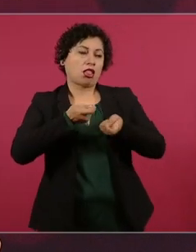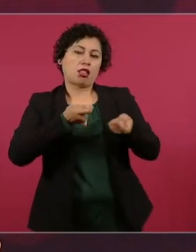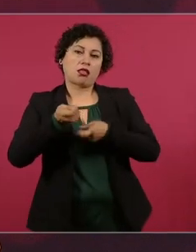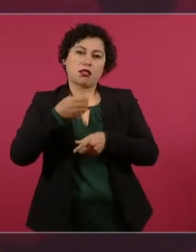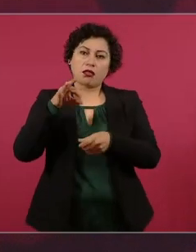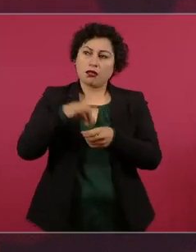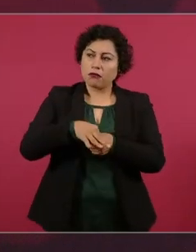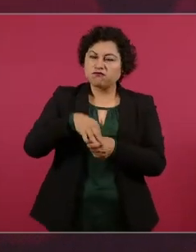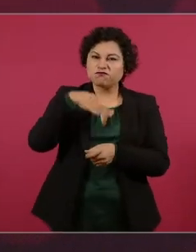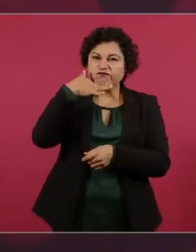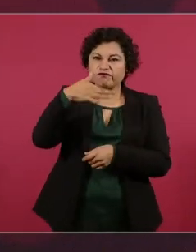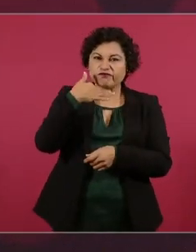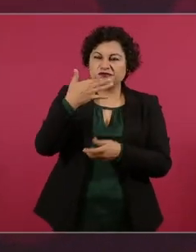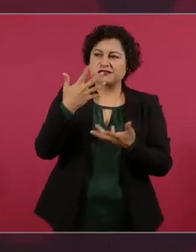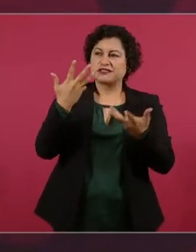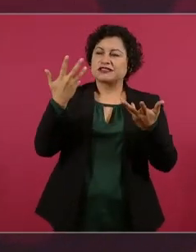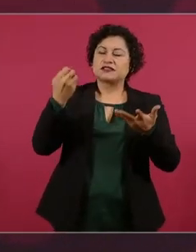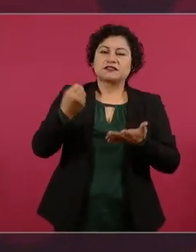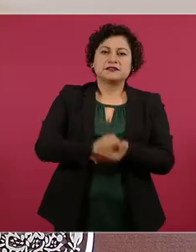que ahora están en la oposición,